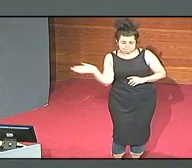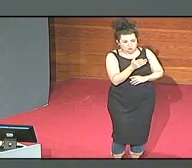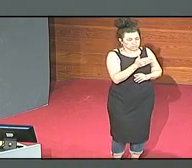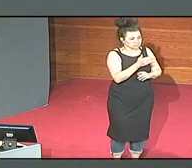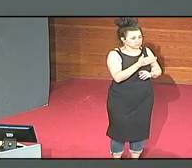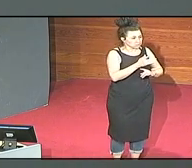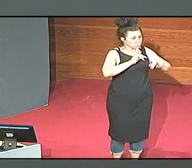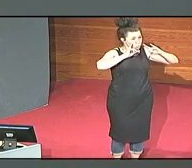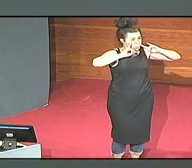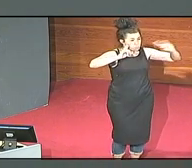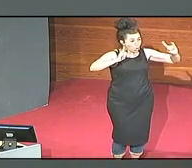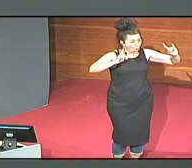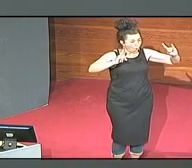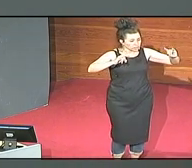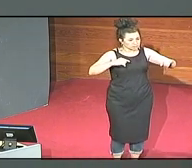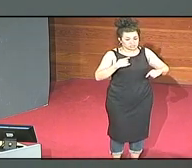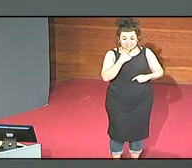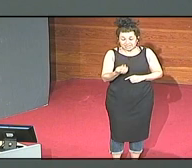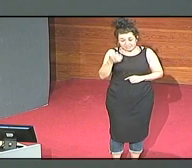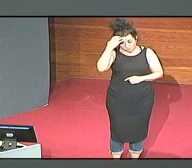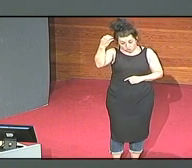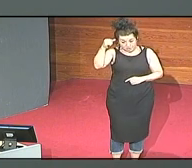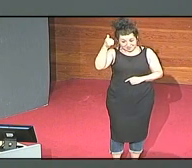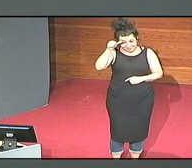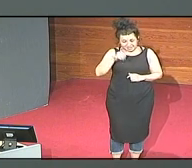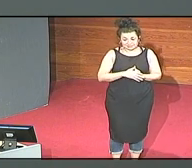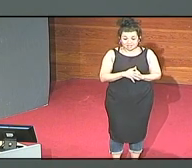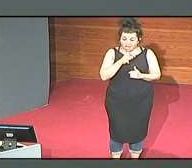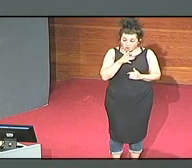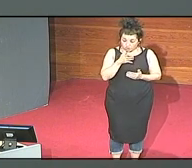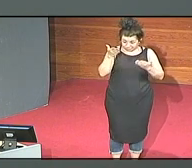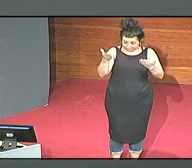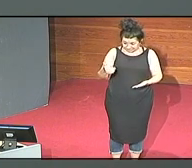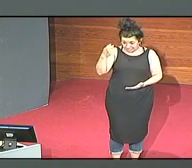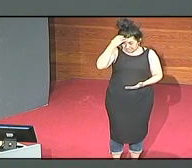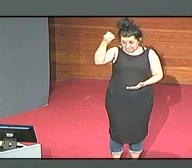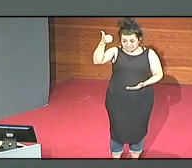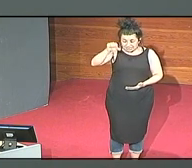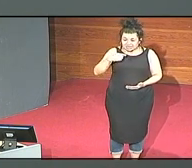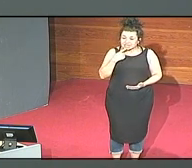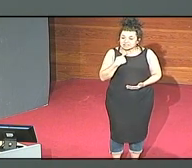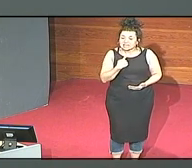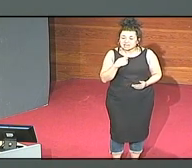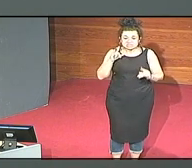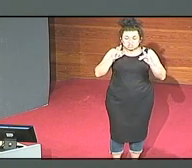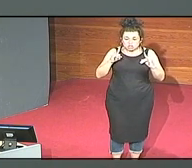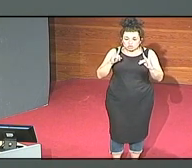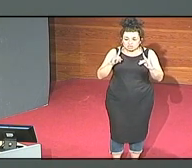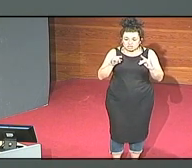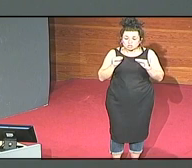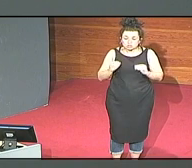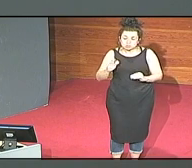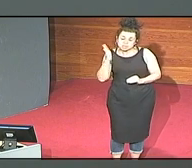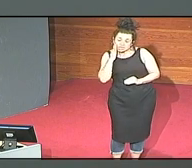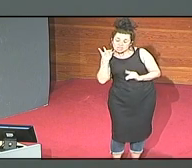el reino y entonces le dijo al rey ahora usted rey dígame de dónde sale el sonido si de mi mano o su